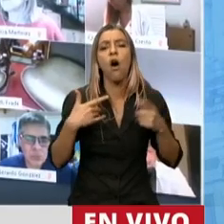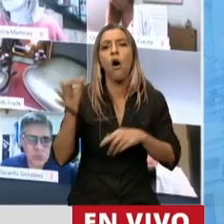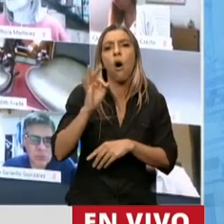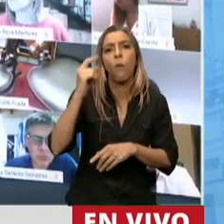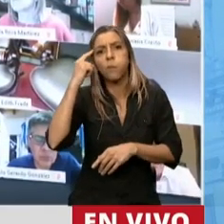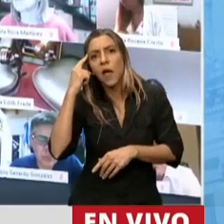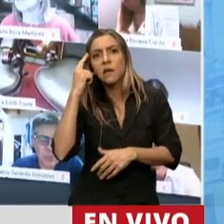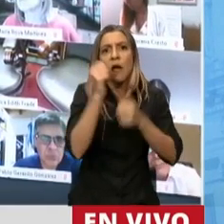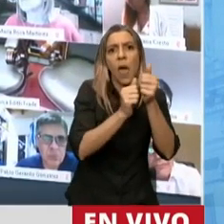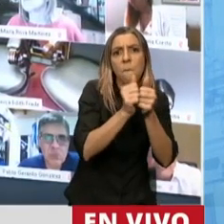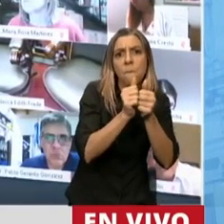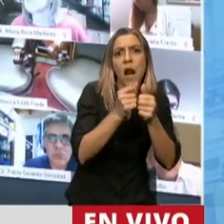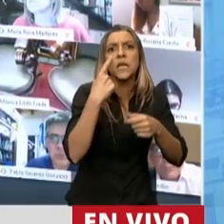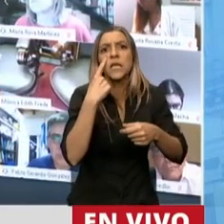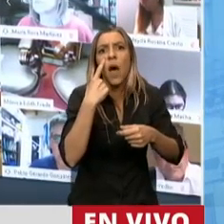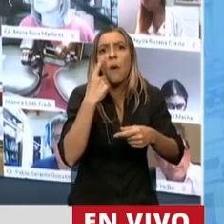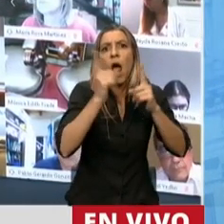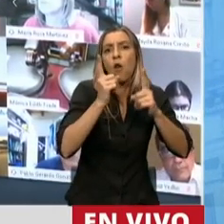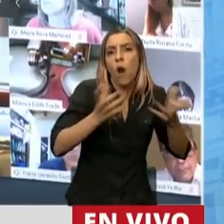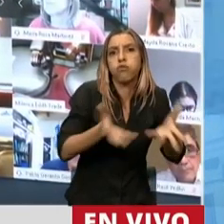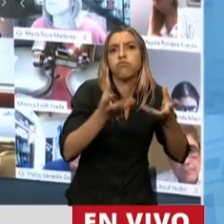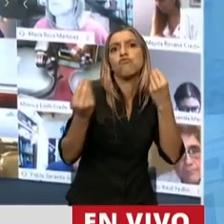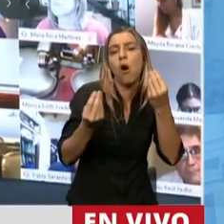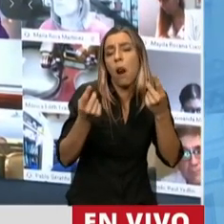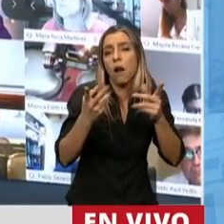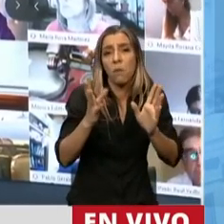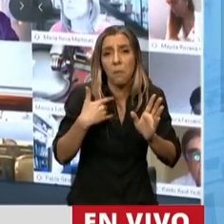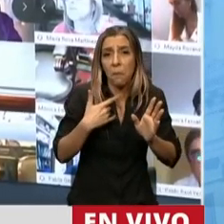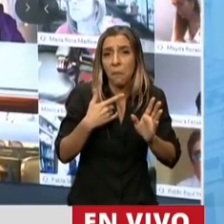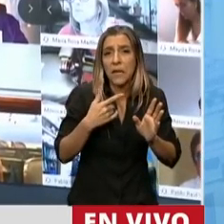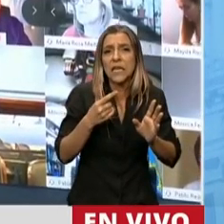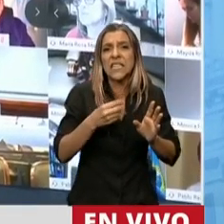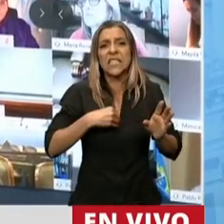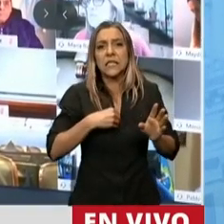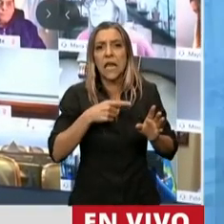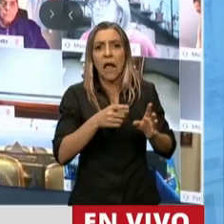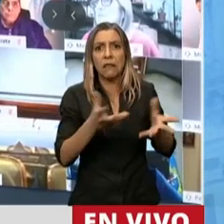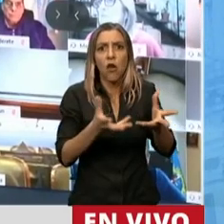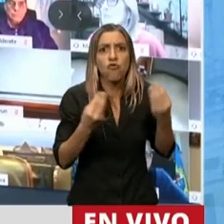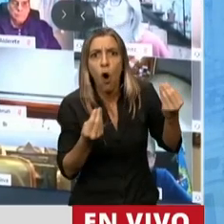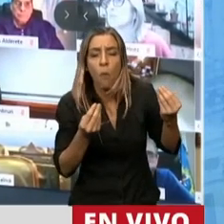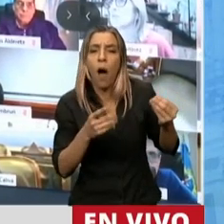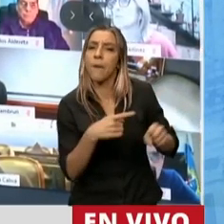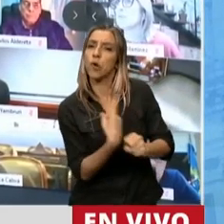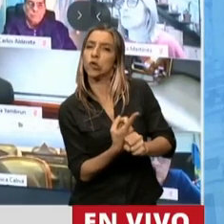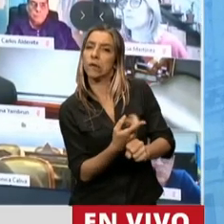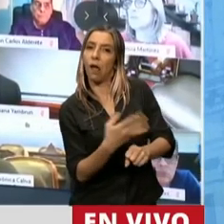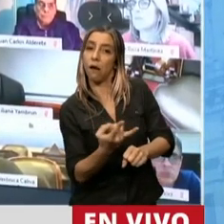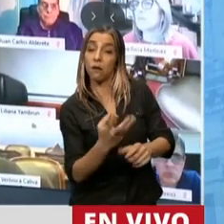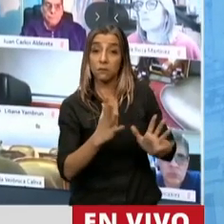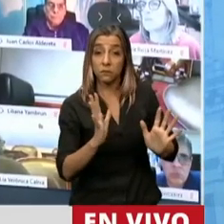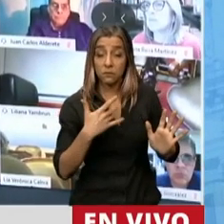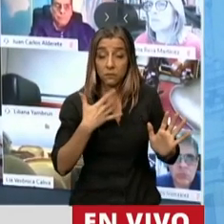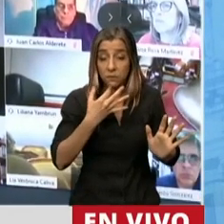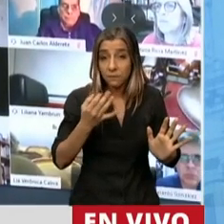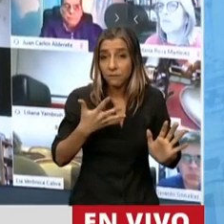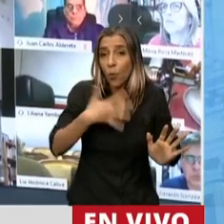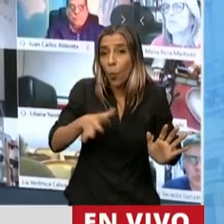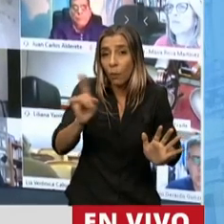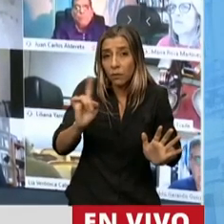vez de estar orgullosos de tener argentinos talentosos y capaces de crear uno. Pero sin embargo son los mismos que no